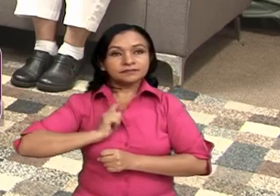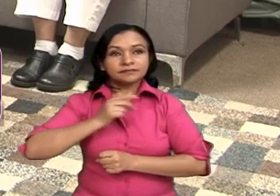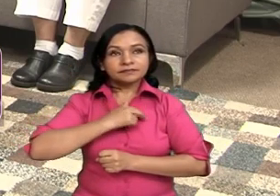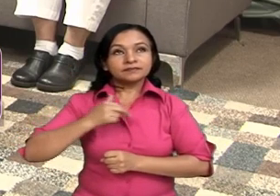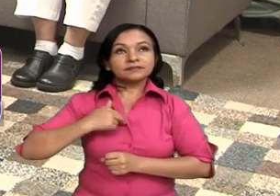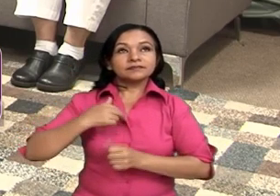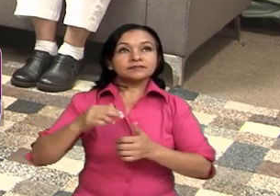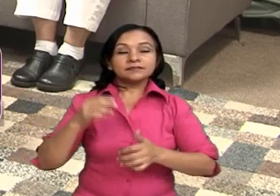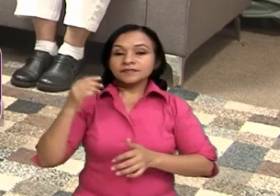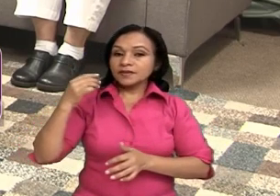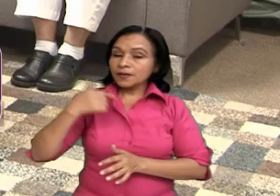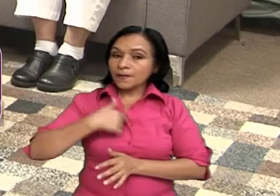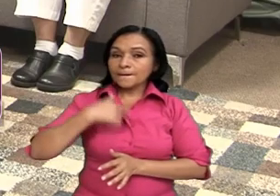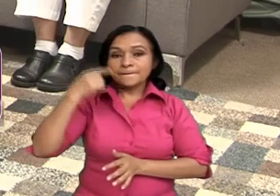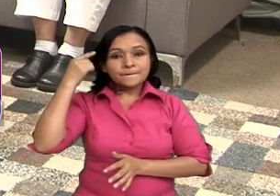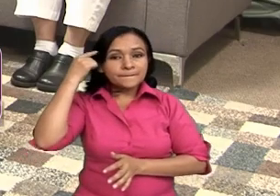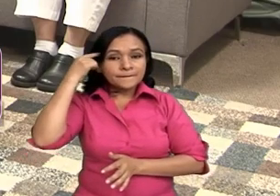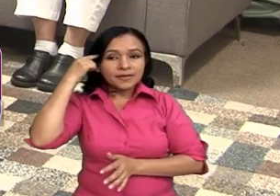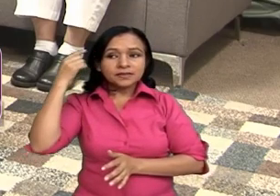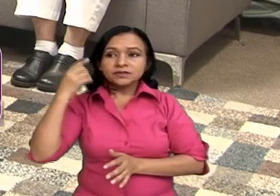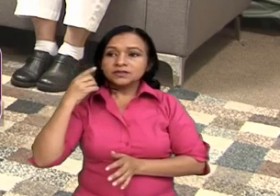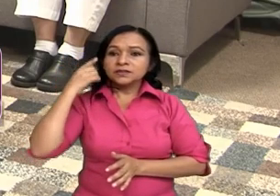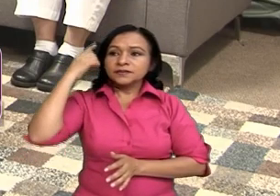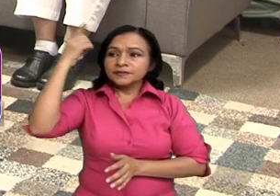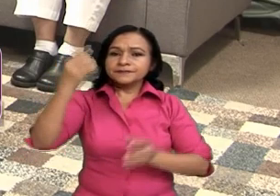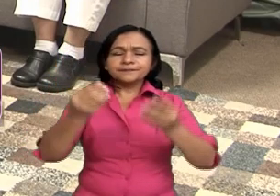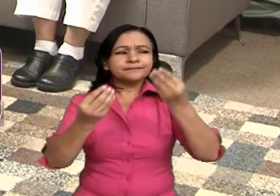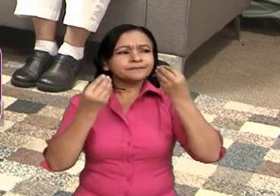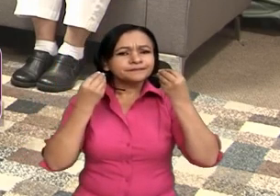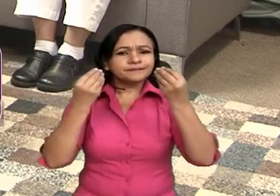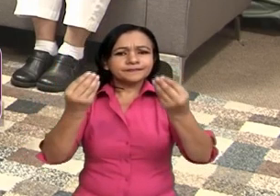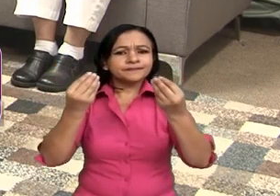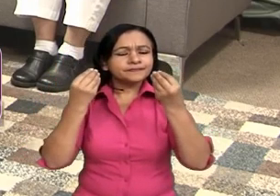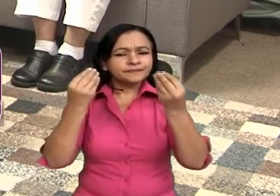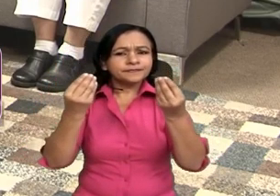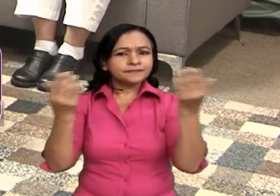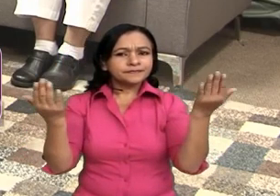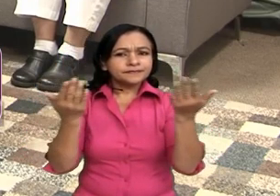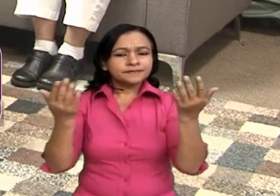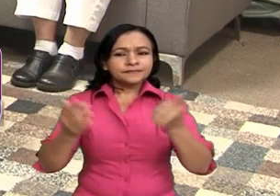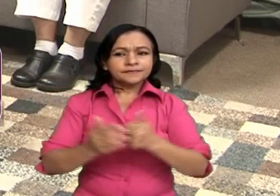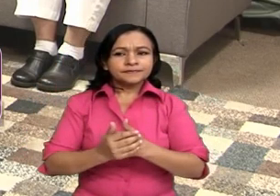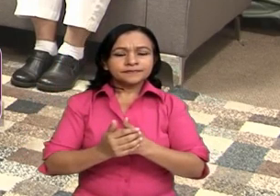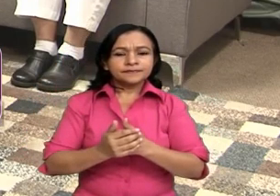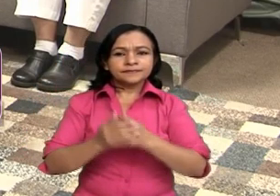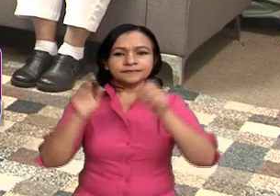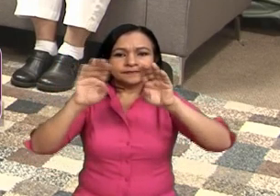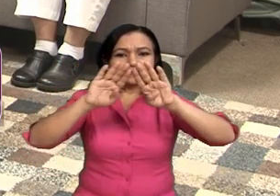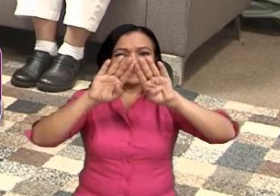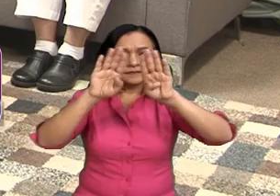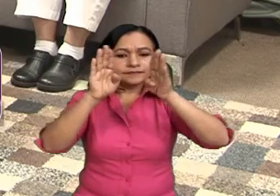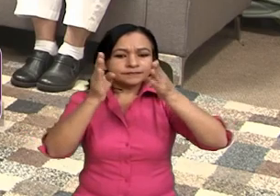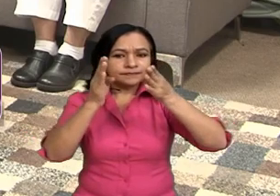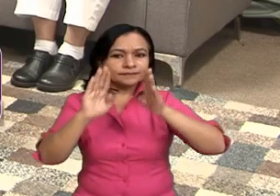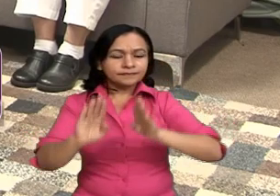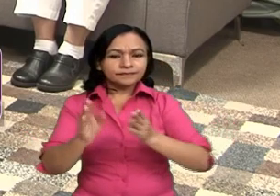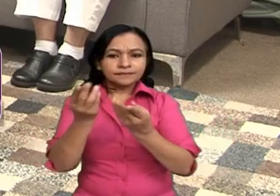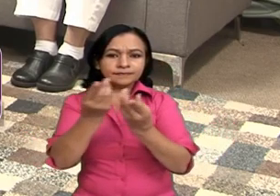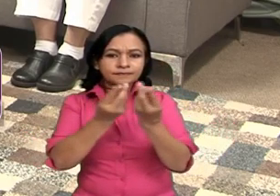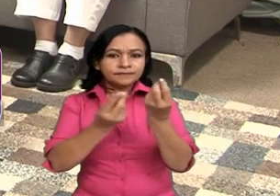Okay. Y yo creo que hemos avanzado grandemente, no solo en esa inserción de las mujeres a la vida económica y